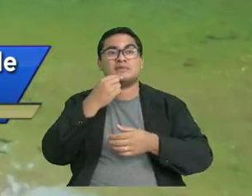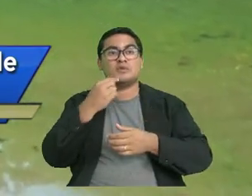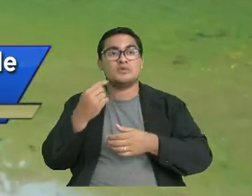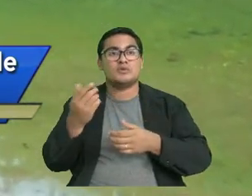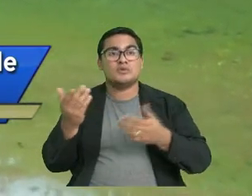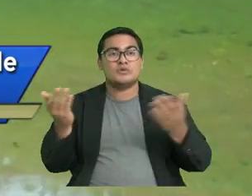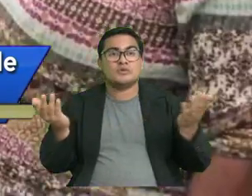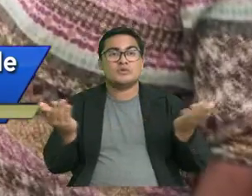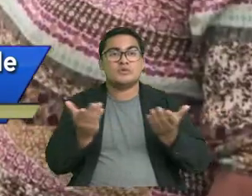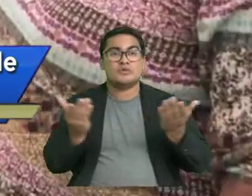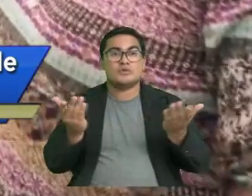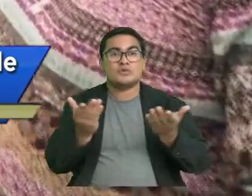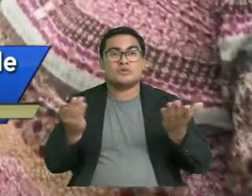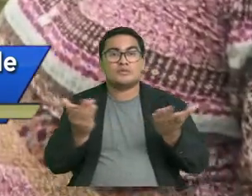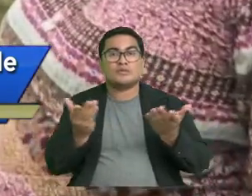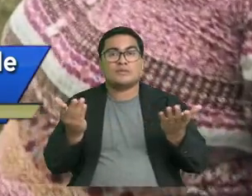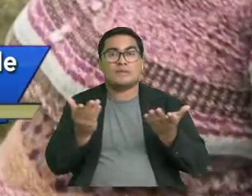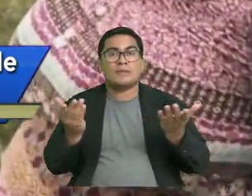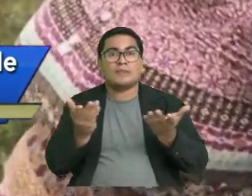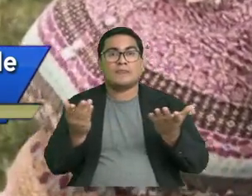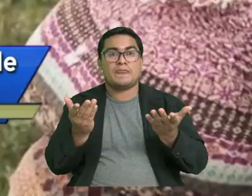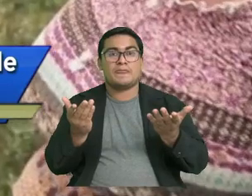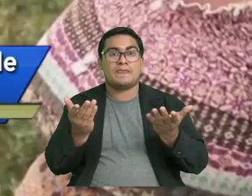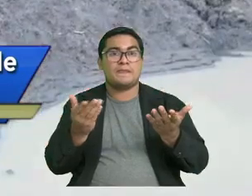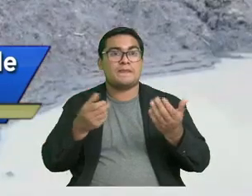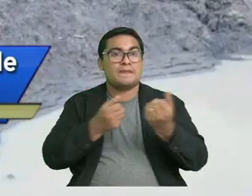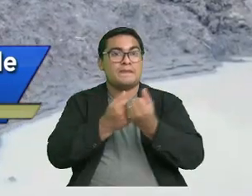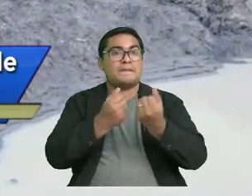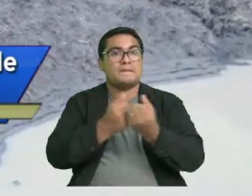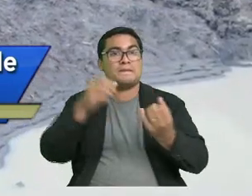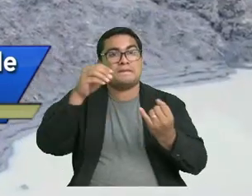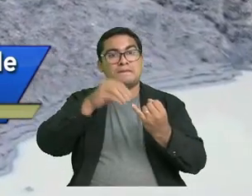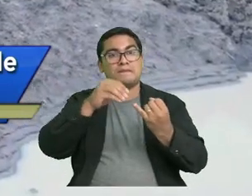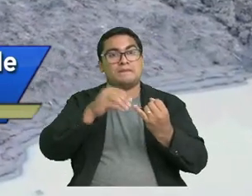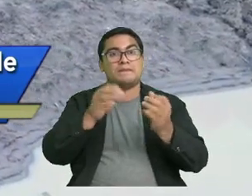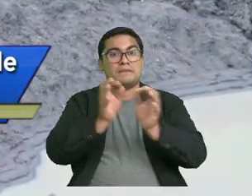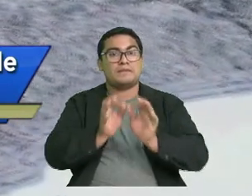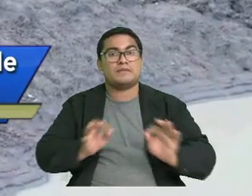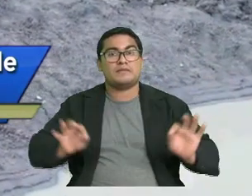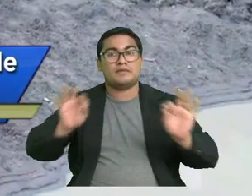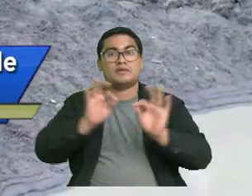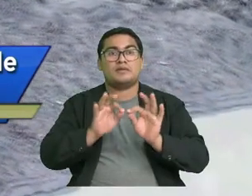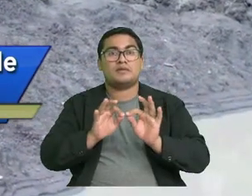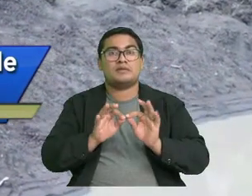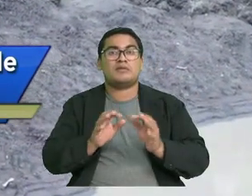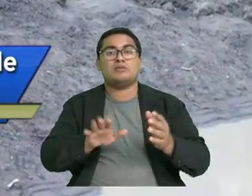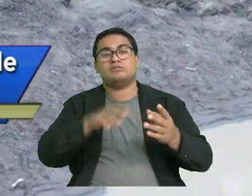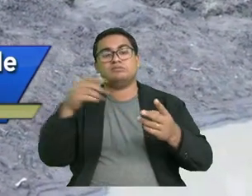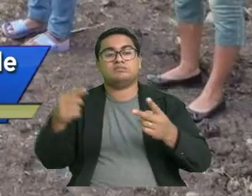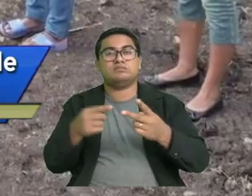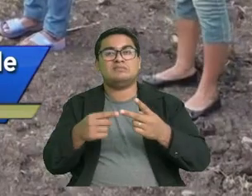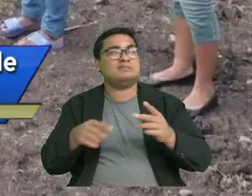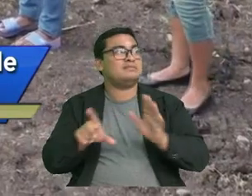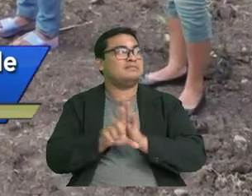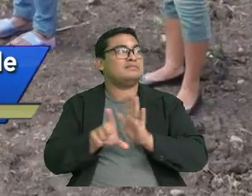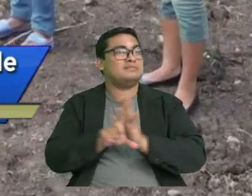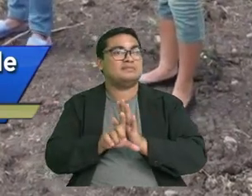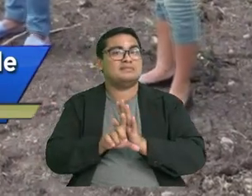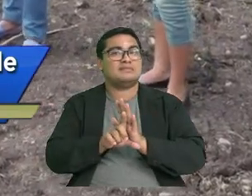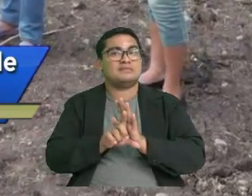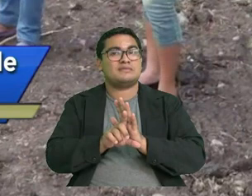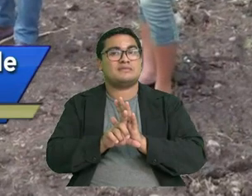estos programas, la asistencia técnica. Entonces, es muy importante. Y la otra ley que también queremos abordar de